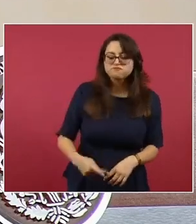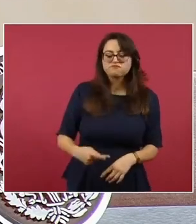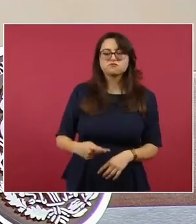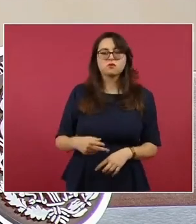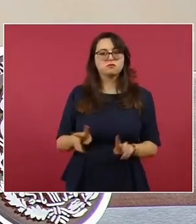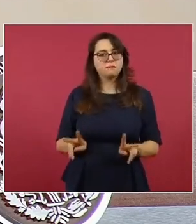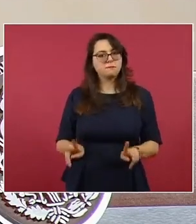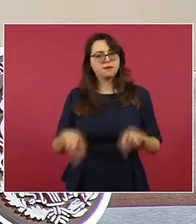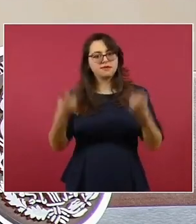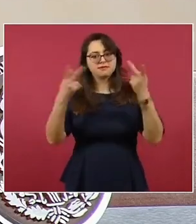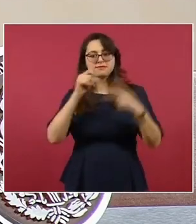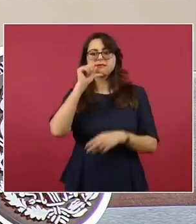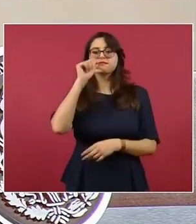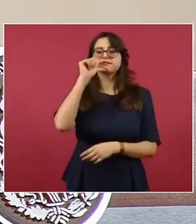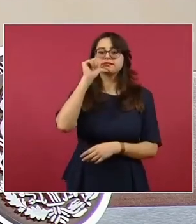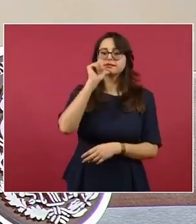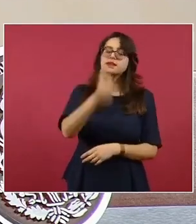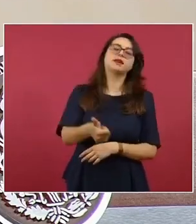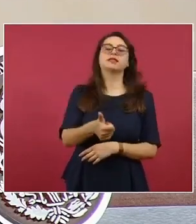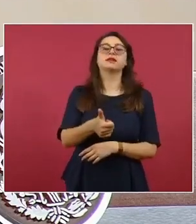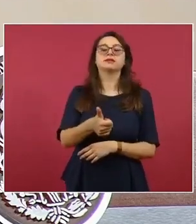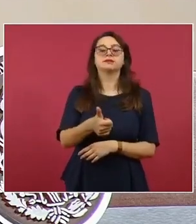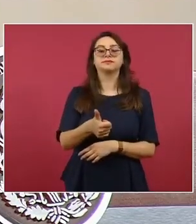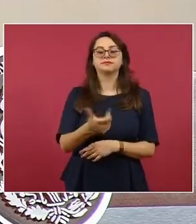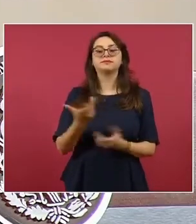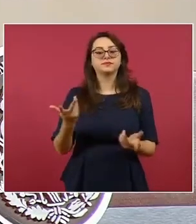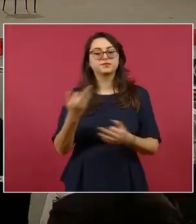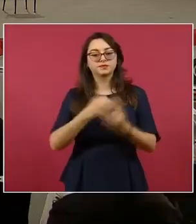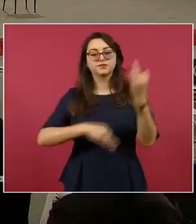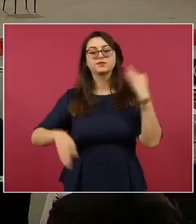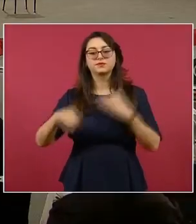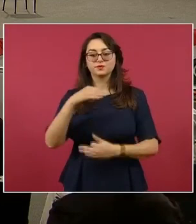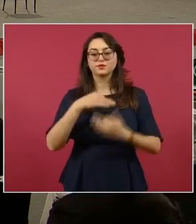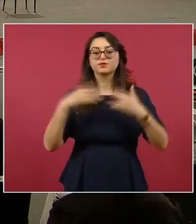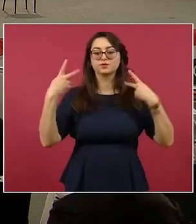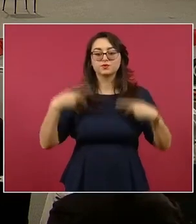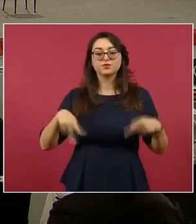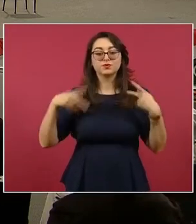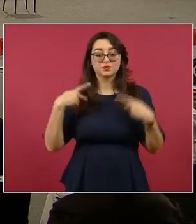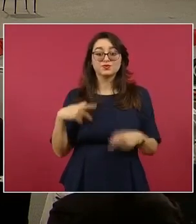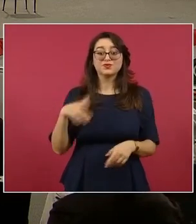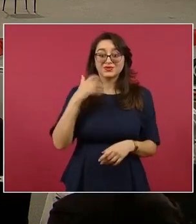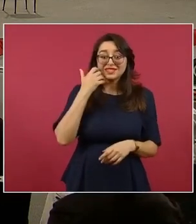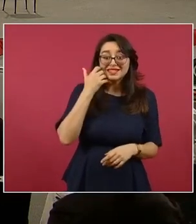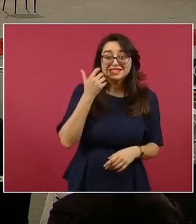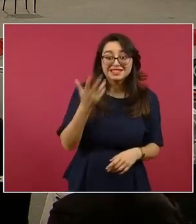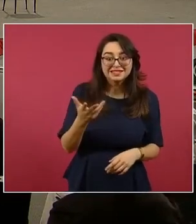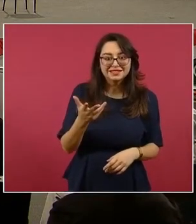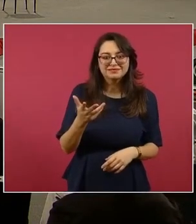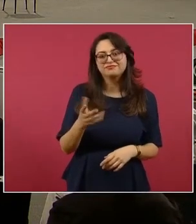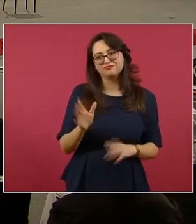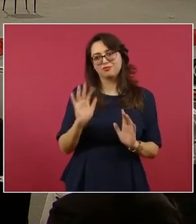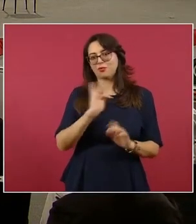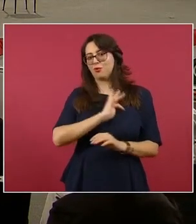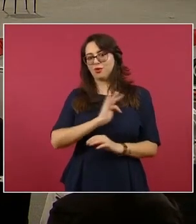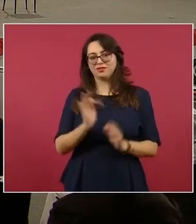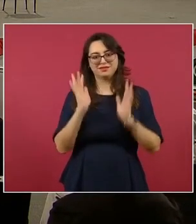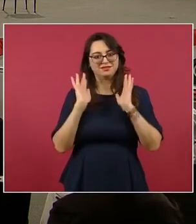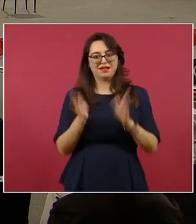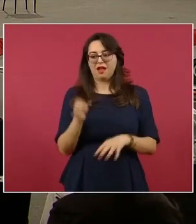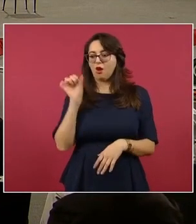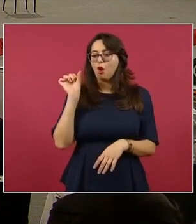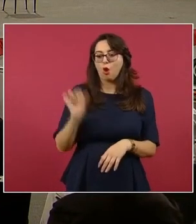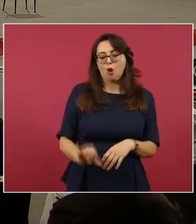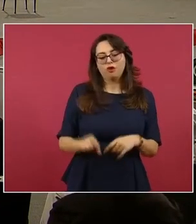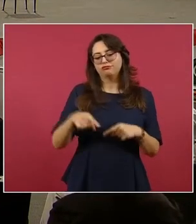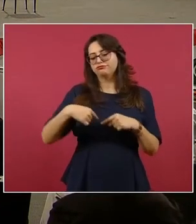Nuevamente, invitamos a todas y todos a que hoy mismo, o el fin de semana, o en las próximas